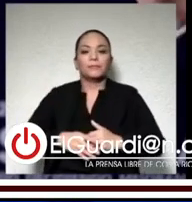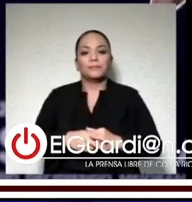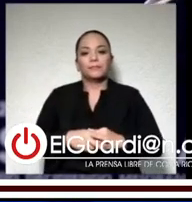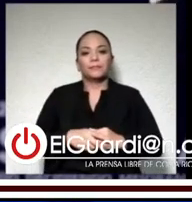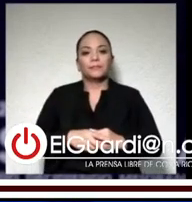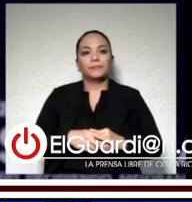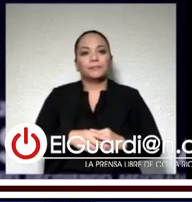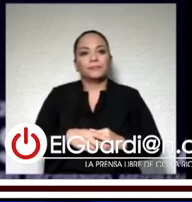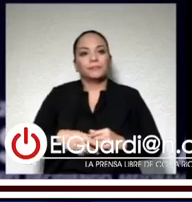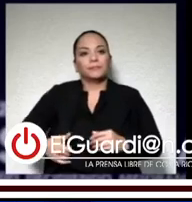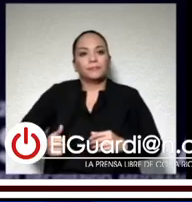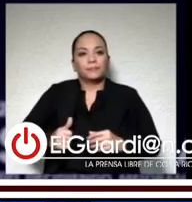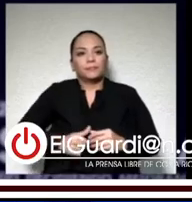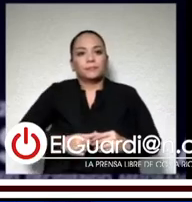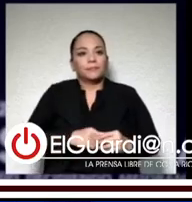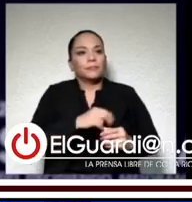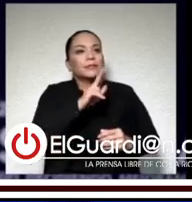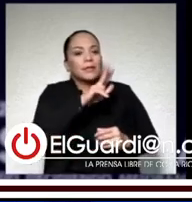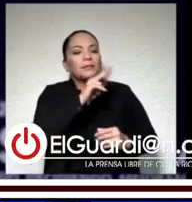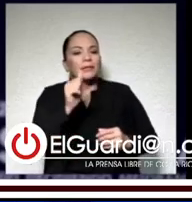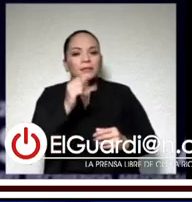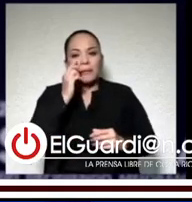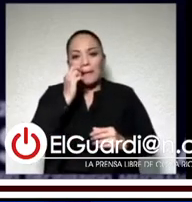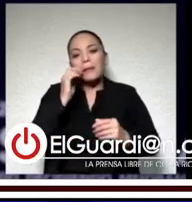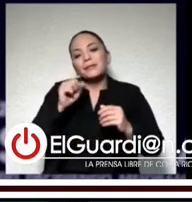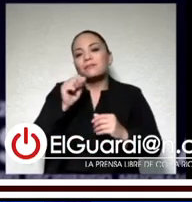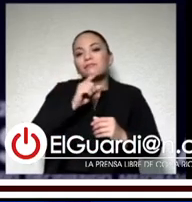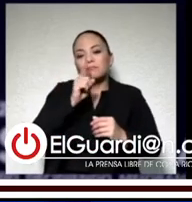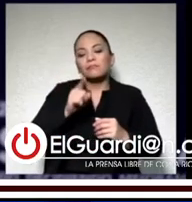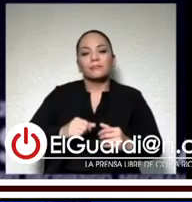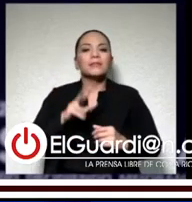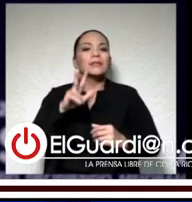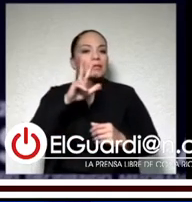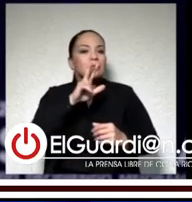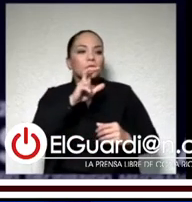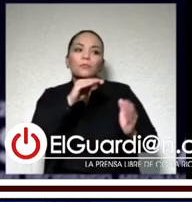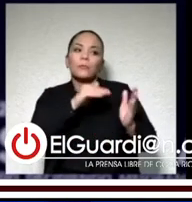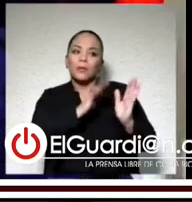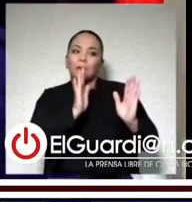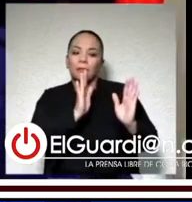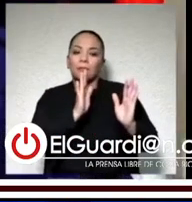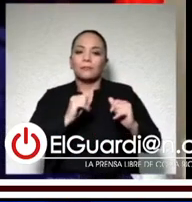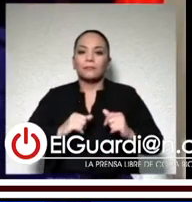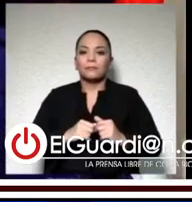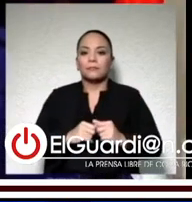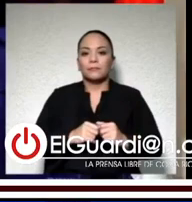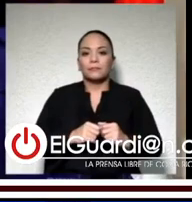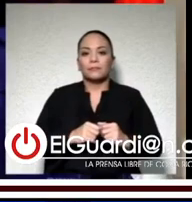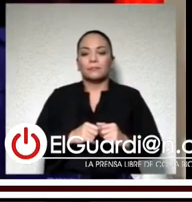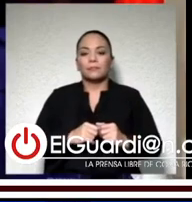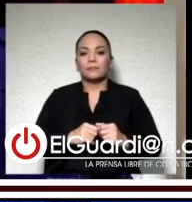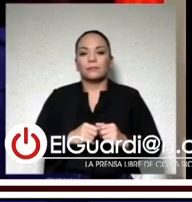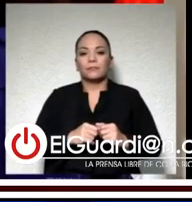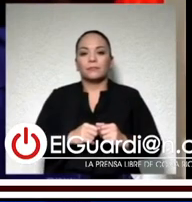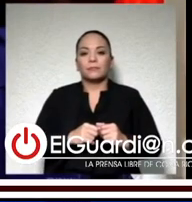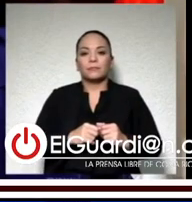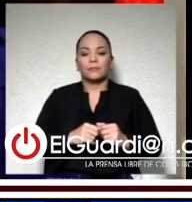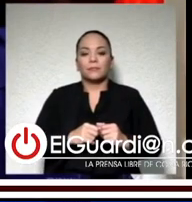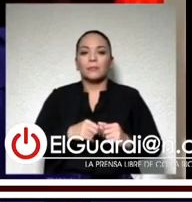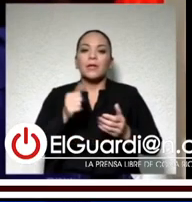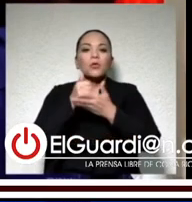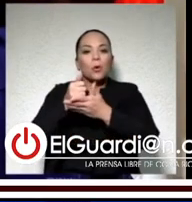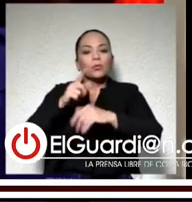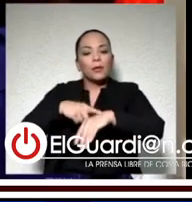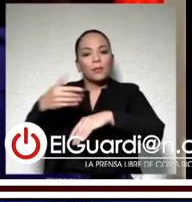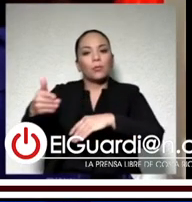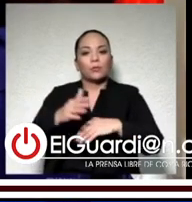Empezó, tres meses. Bueno, sí, 3 meses, realmente. 300 mil pesos, no dejé malas cosas. Y le ayudaba por un tiempo,